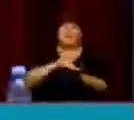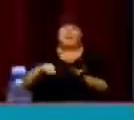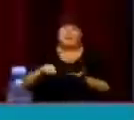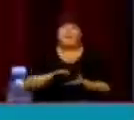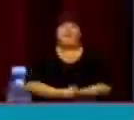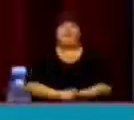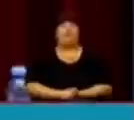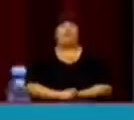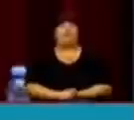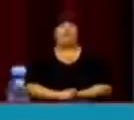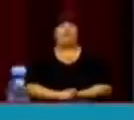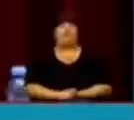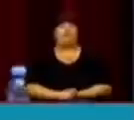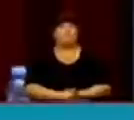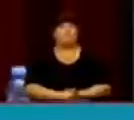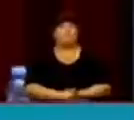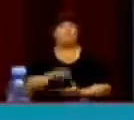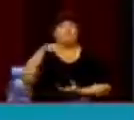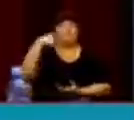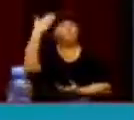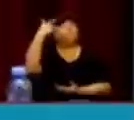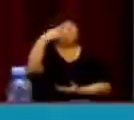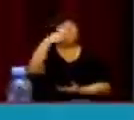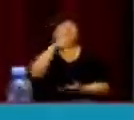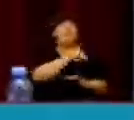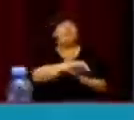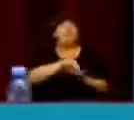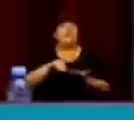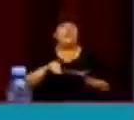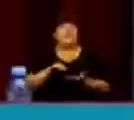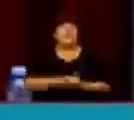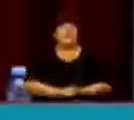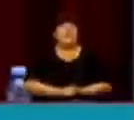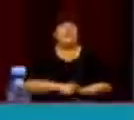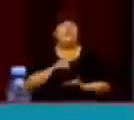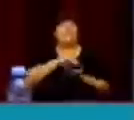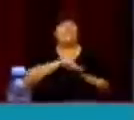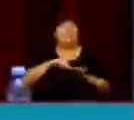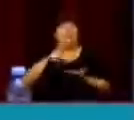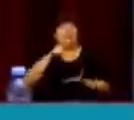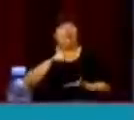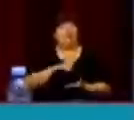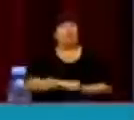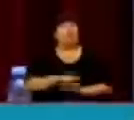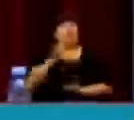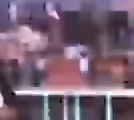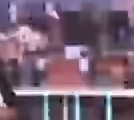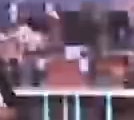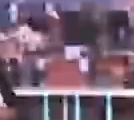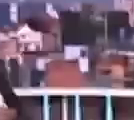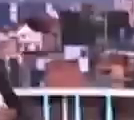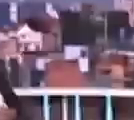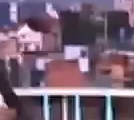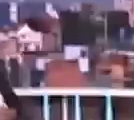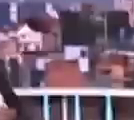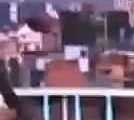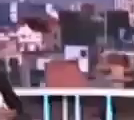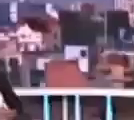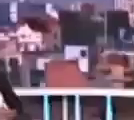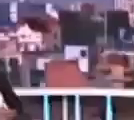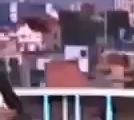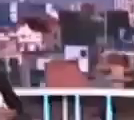había margen para mucho juego tipo Venezuela y acuerdos raros. Pero con la respuesta nos está diciendo para entender,